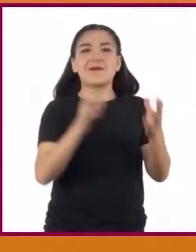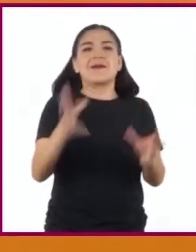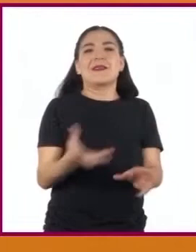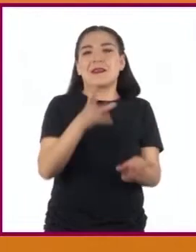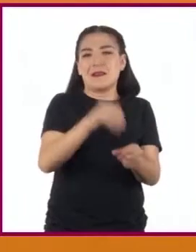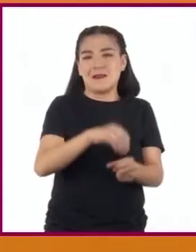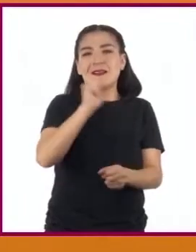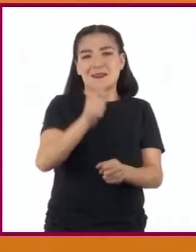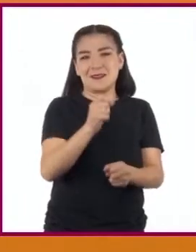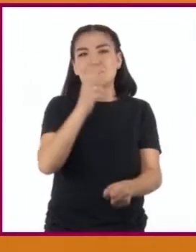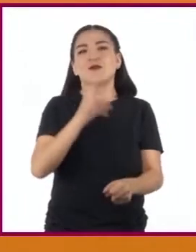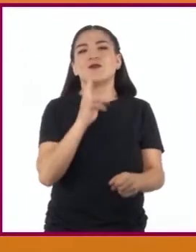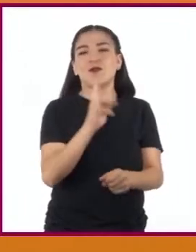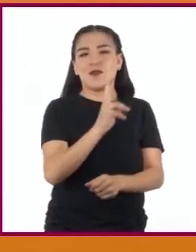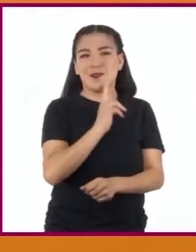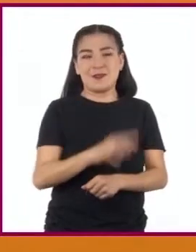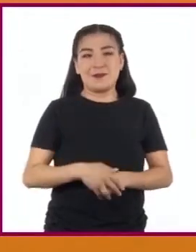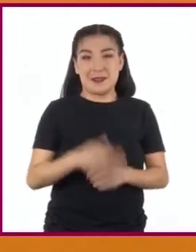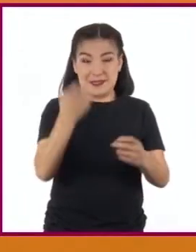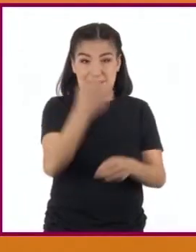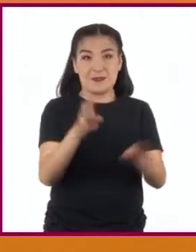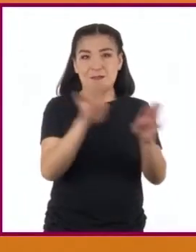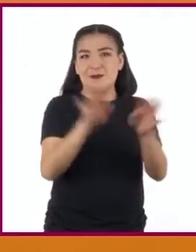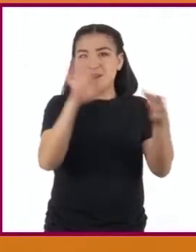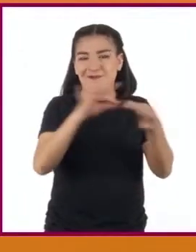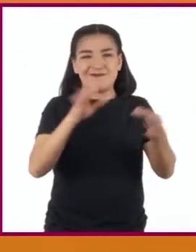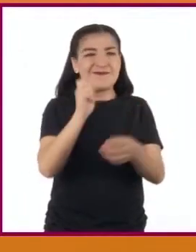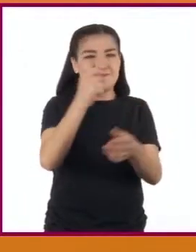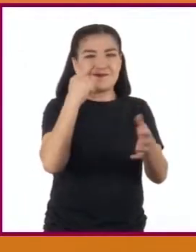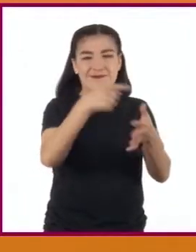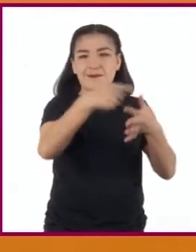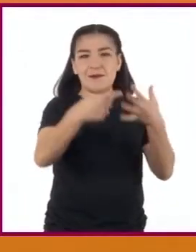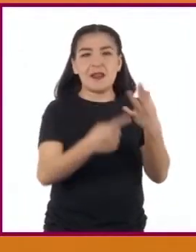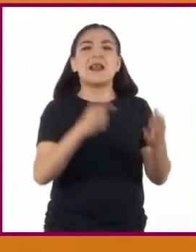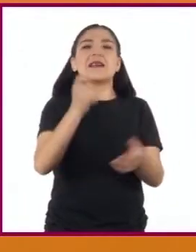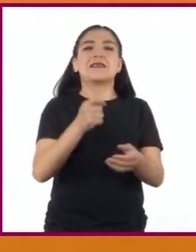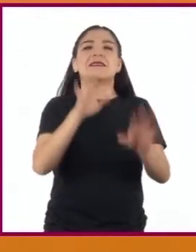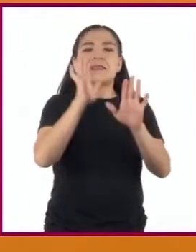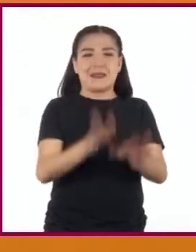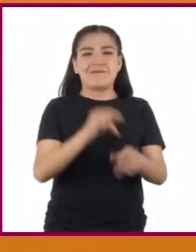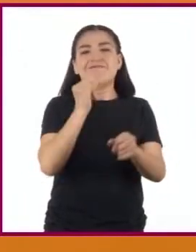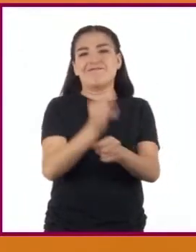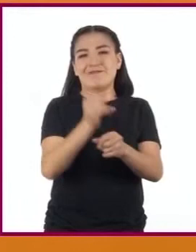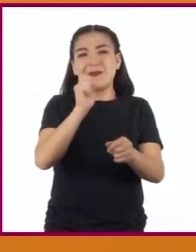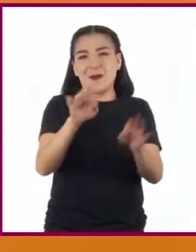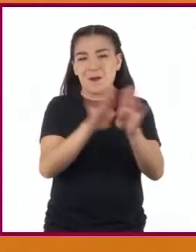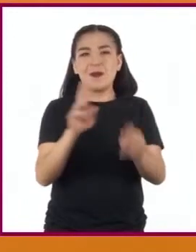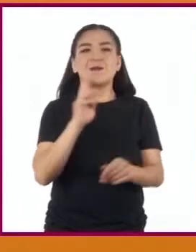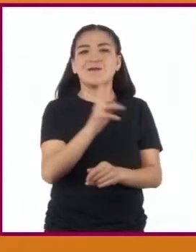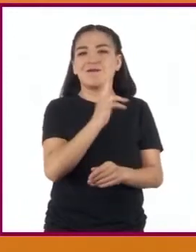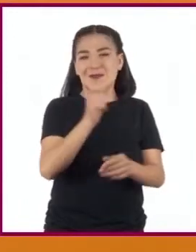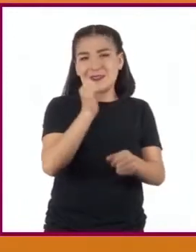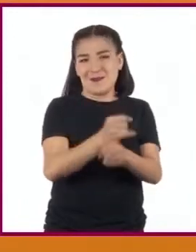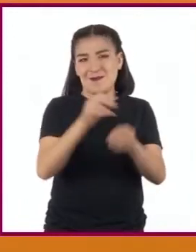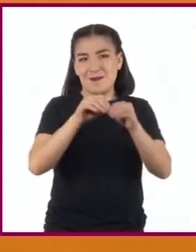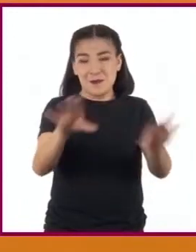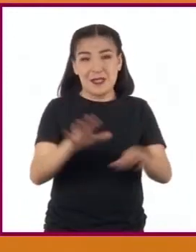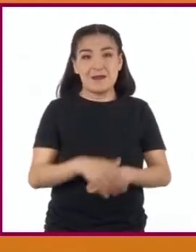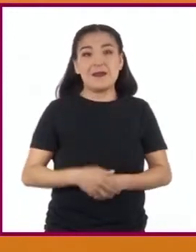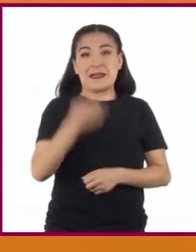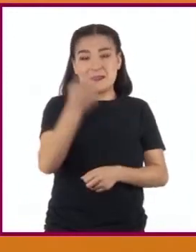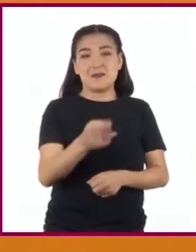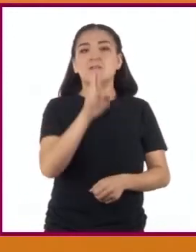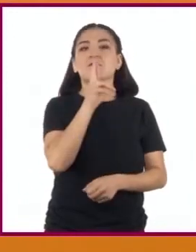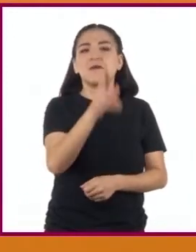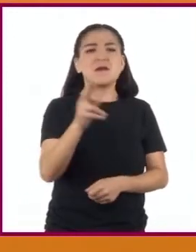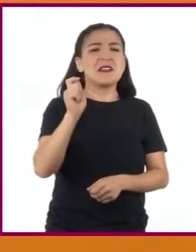noticia, pues a partir de esta clasificación se irá construyendo la nota informativa. Las respuestas a estas